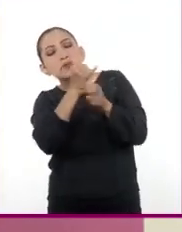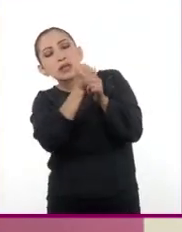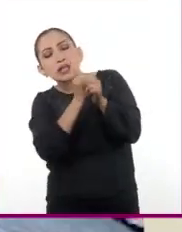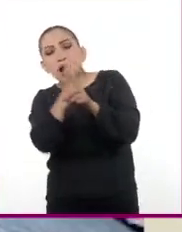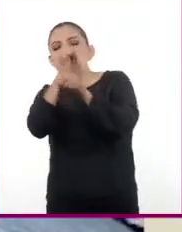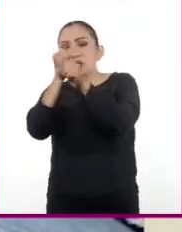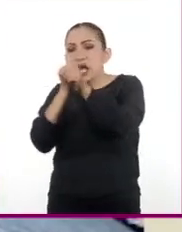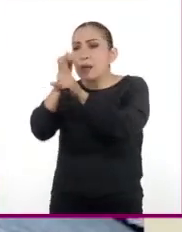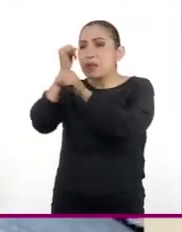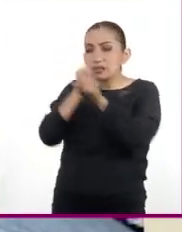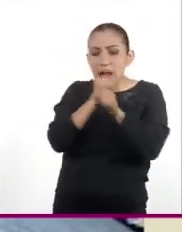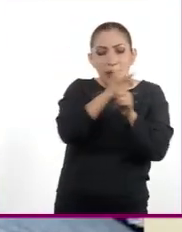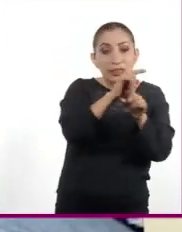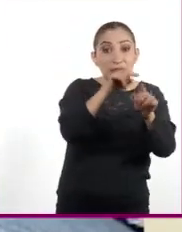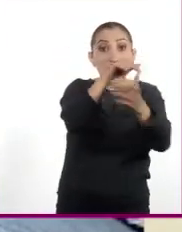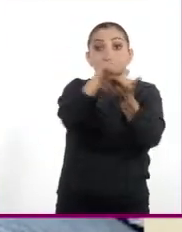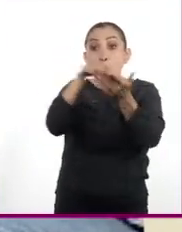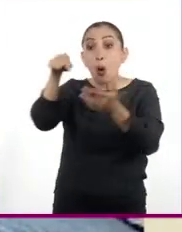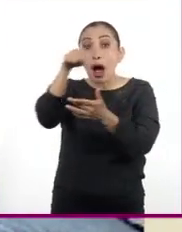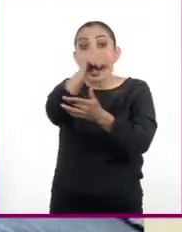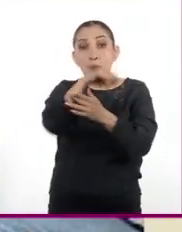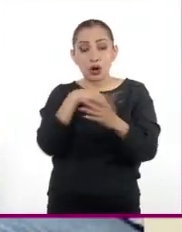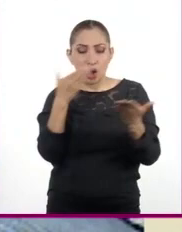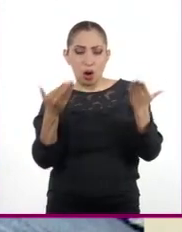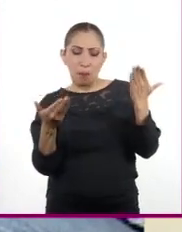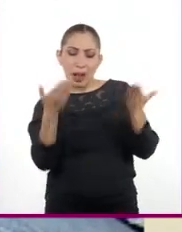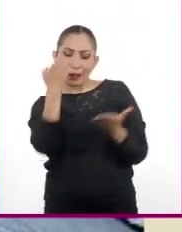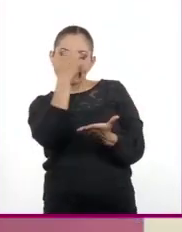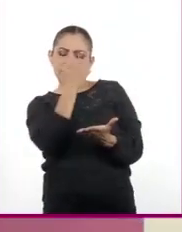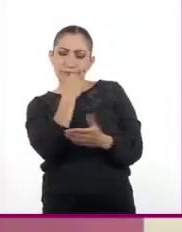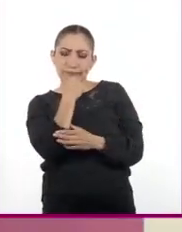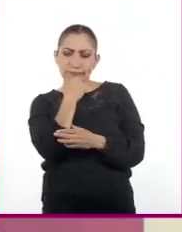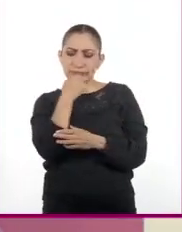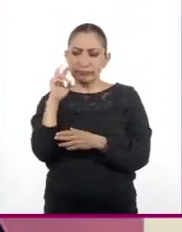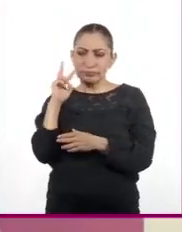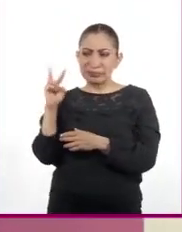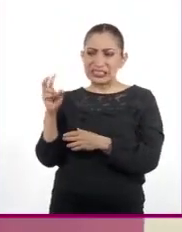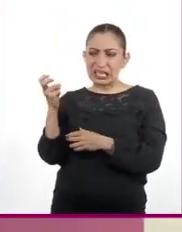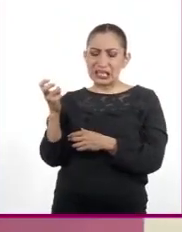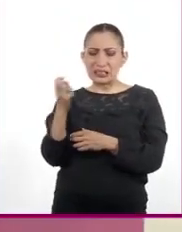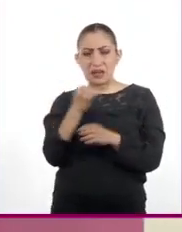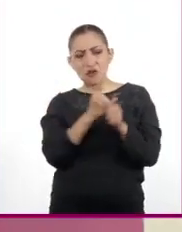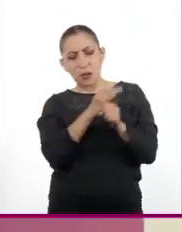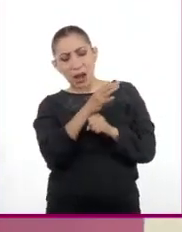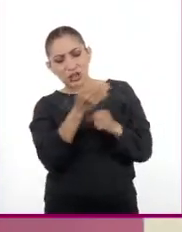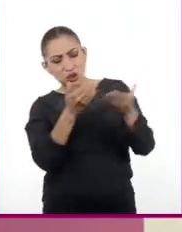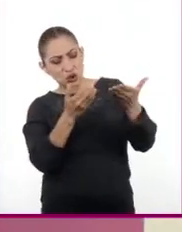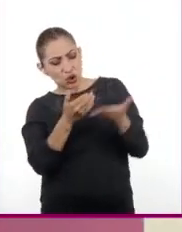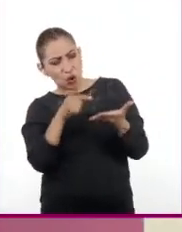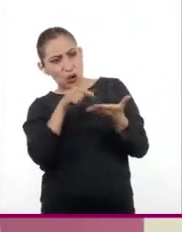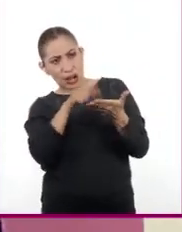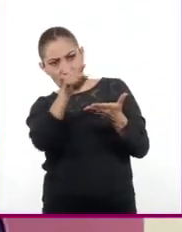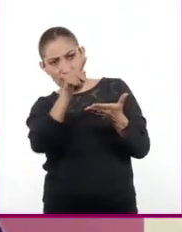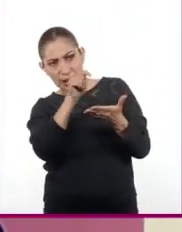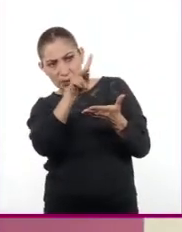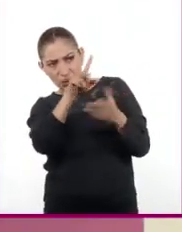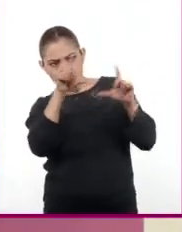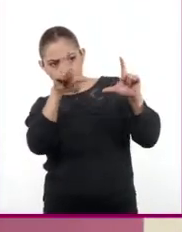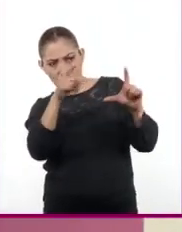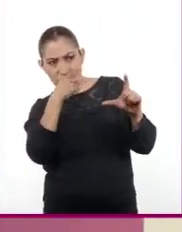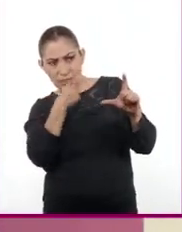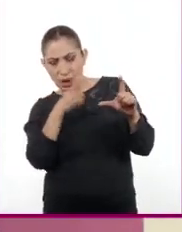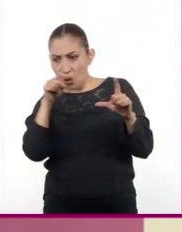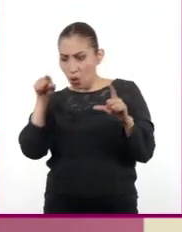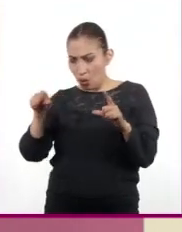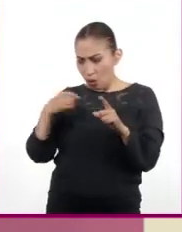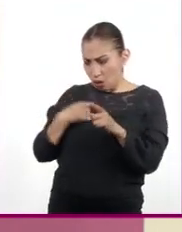qué? Porque a través de un ejercicio de comparación ellos pueden ver tanto la dosis de información que da un medio, por ejemplo la televisión, frente